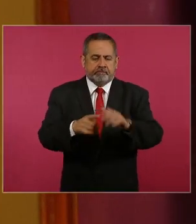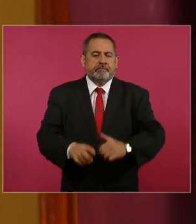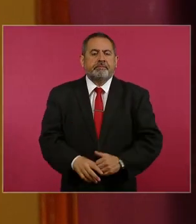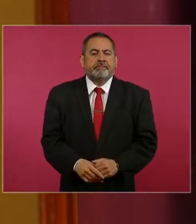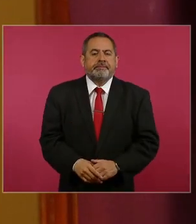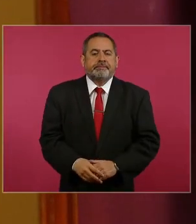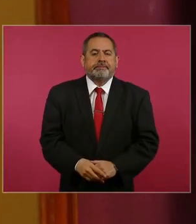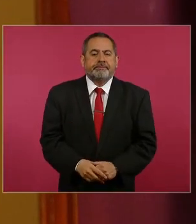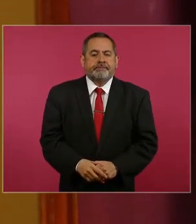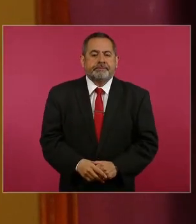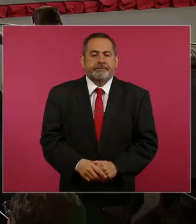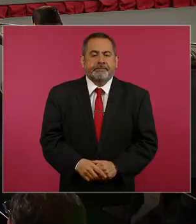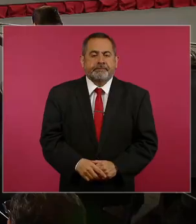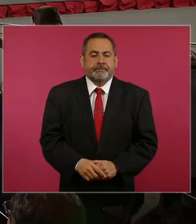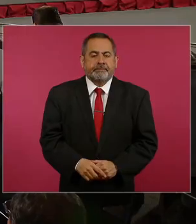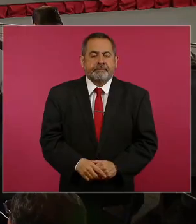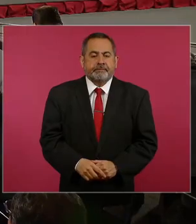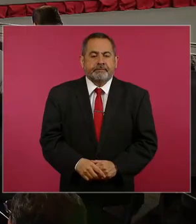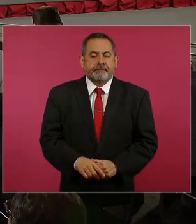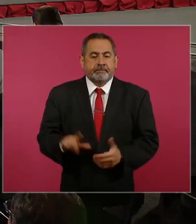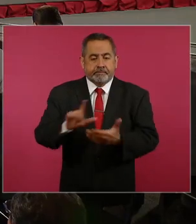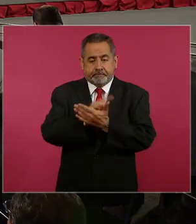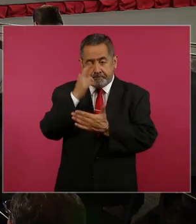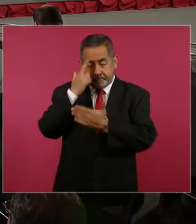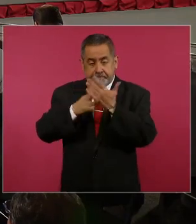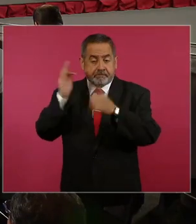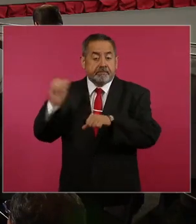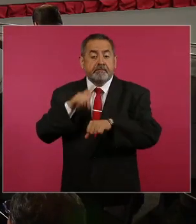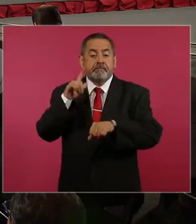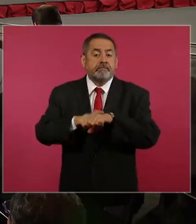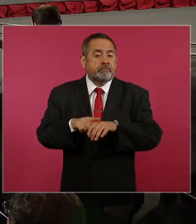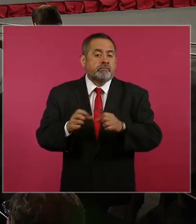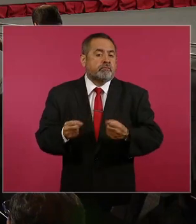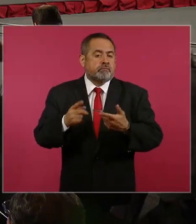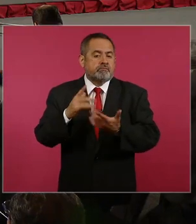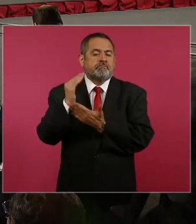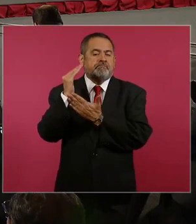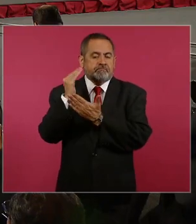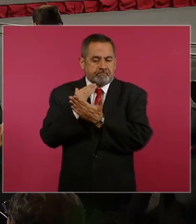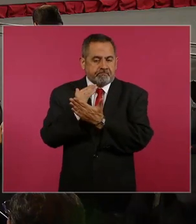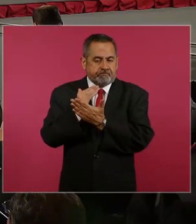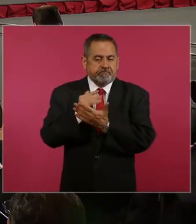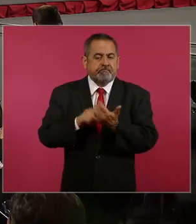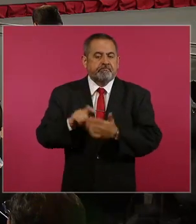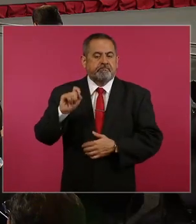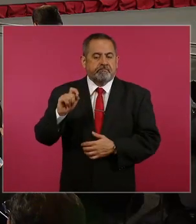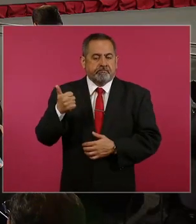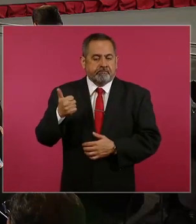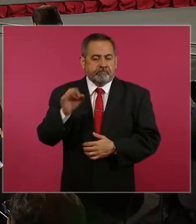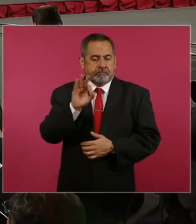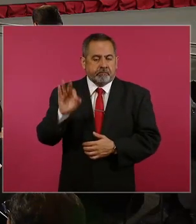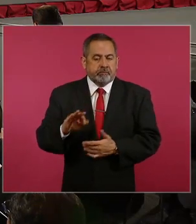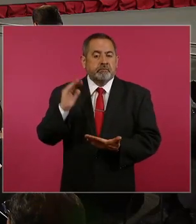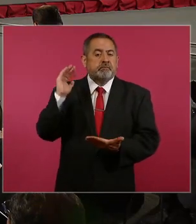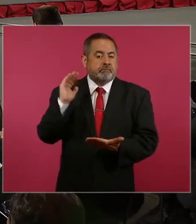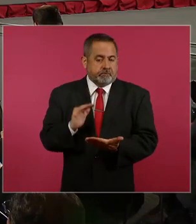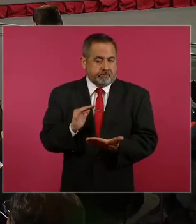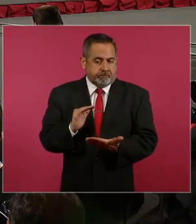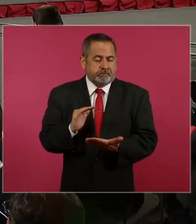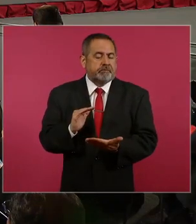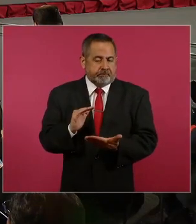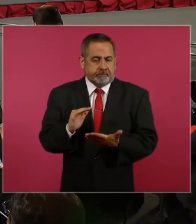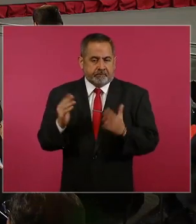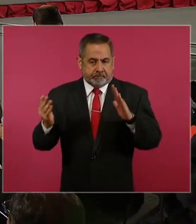En cuanto a delitos del fuero federal, tenemos una reducción de 26 por ciento en comparación